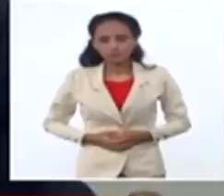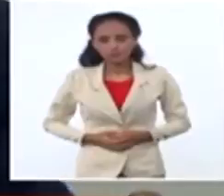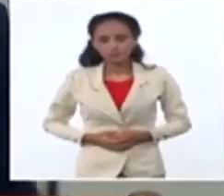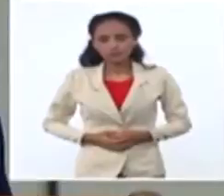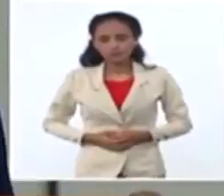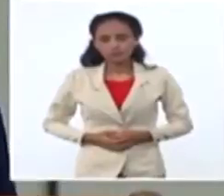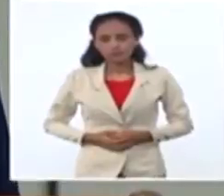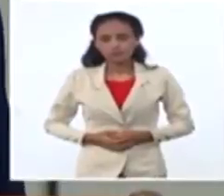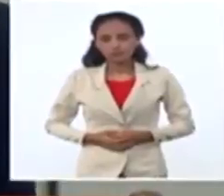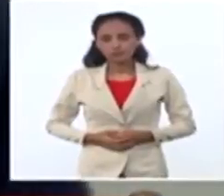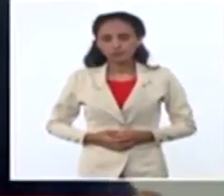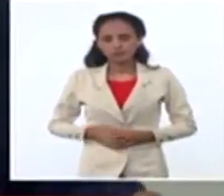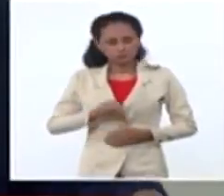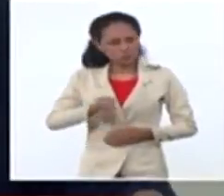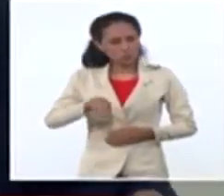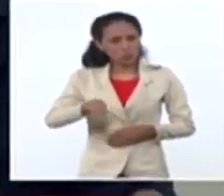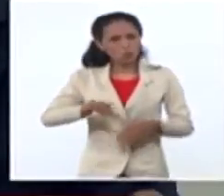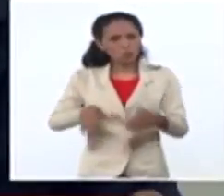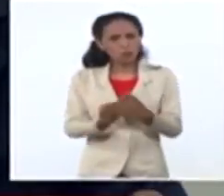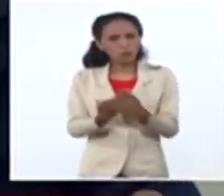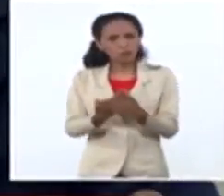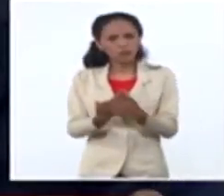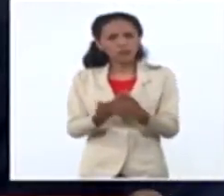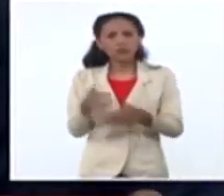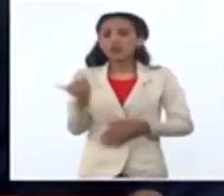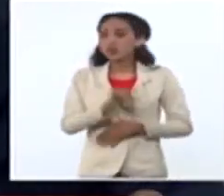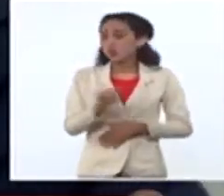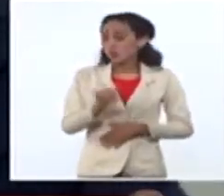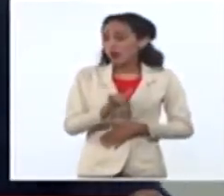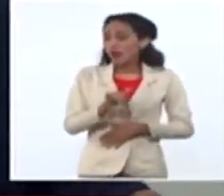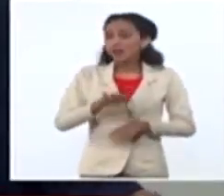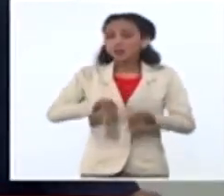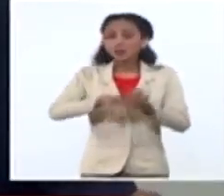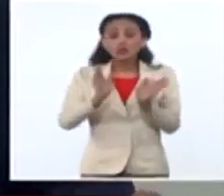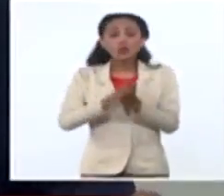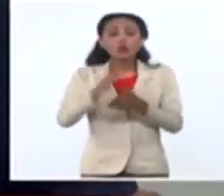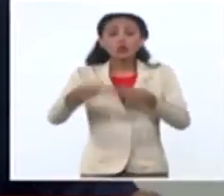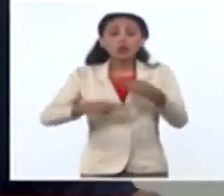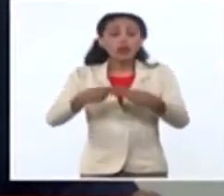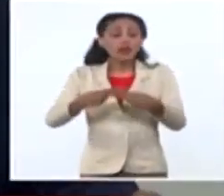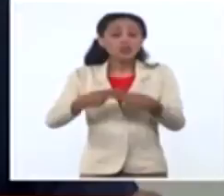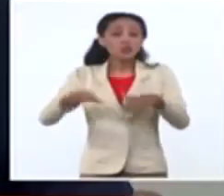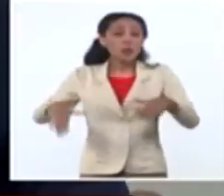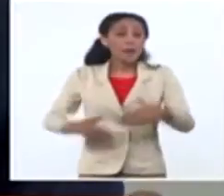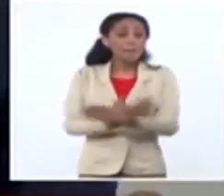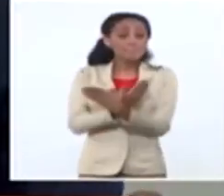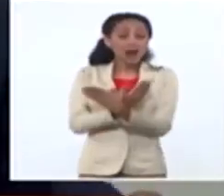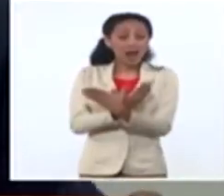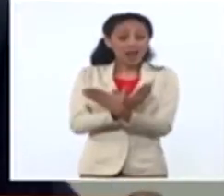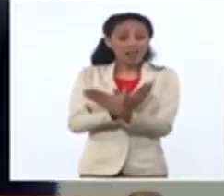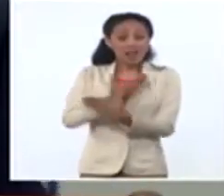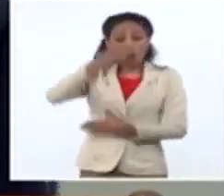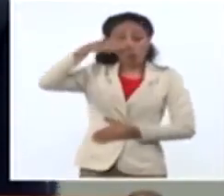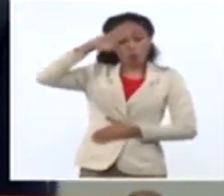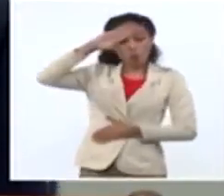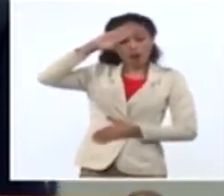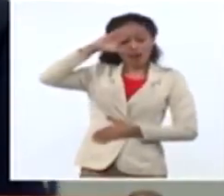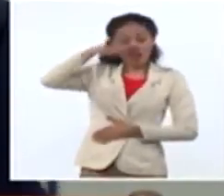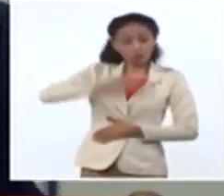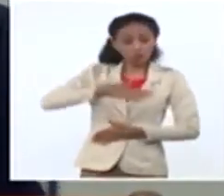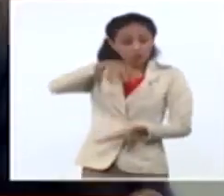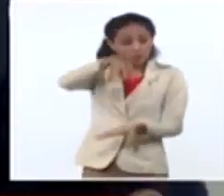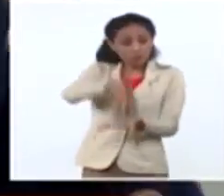más recientes del acoso brutal al consulado de Cuba en Barcelona,